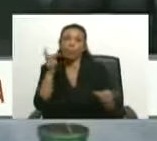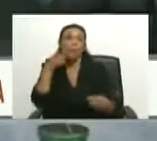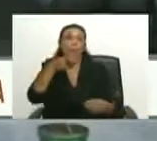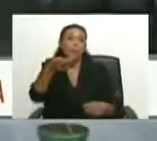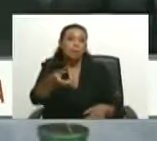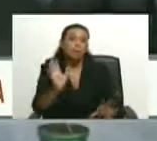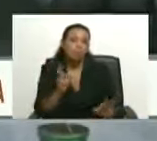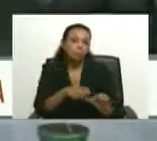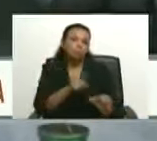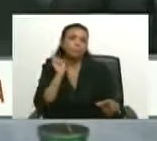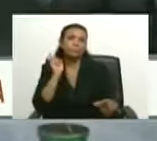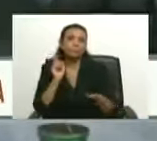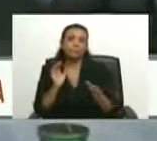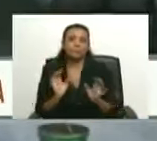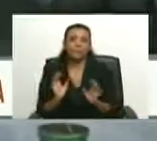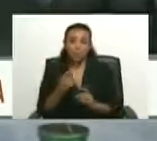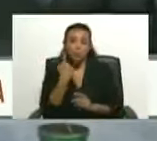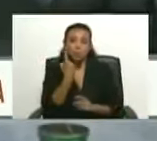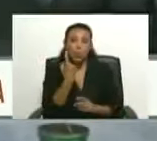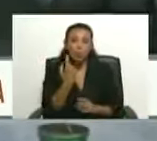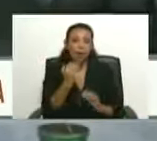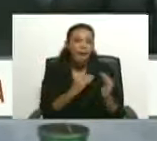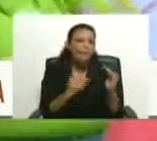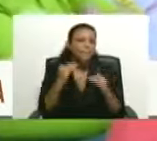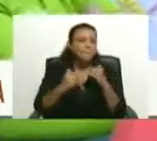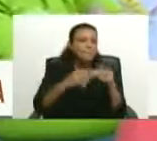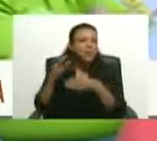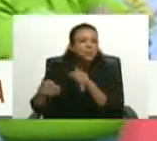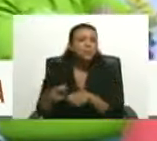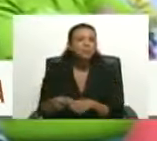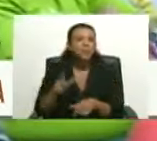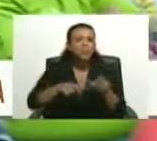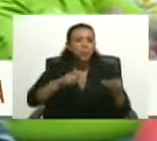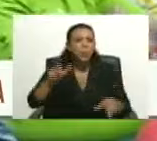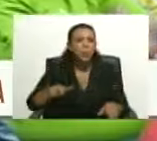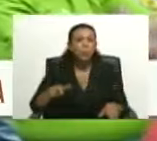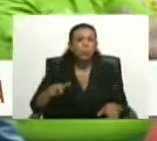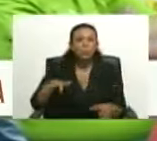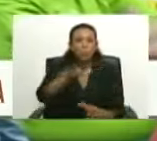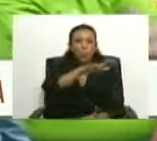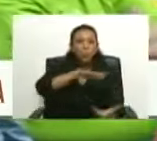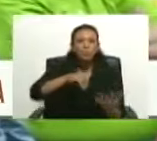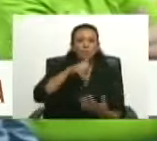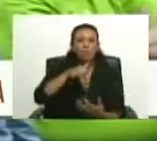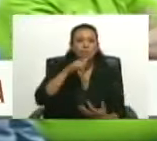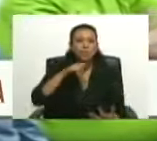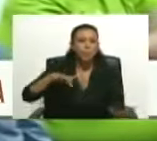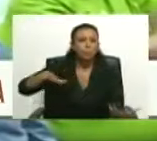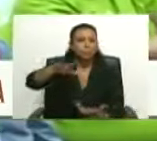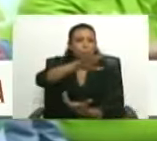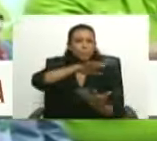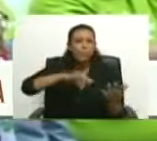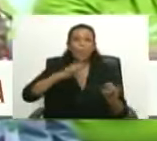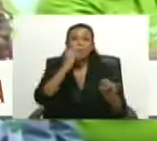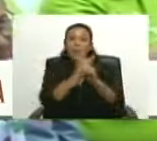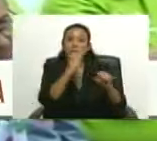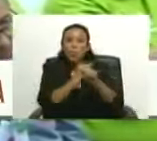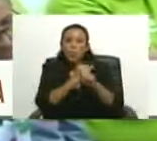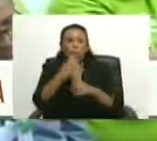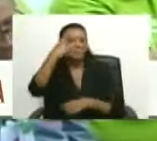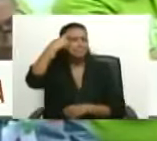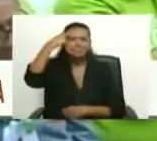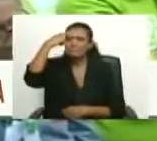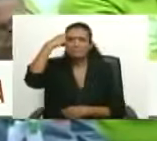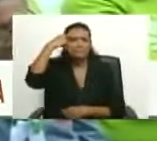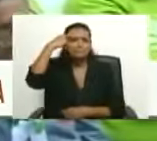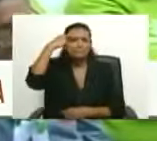política. Sobre todo, bueno, con toda esta hondanada de información irracional que